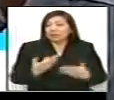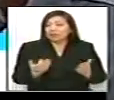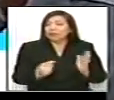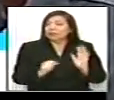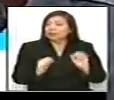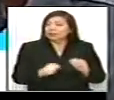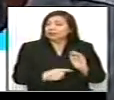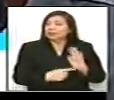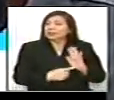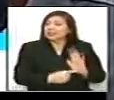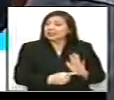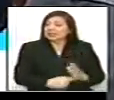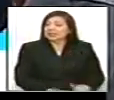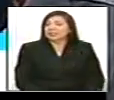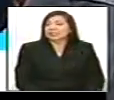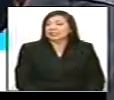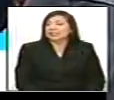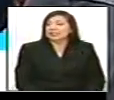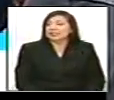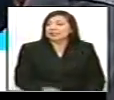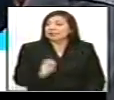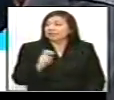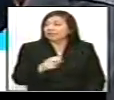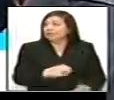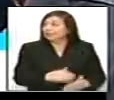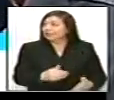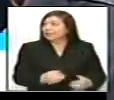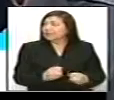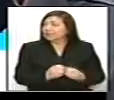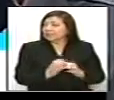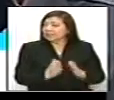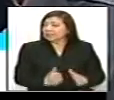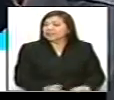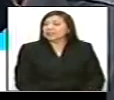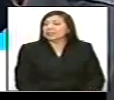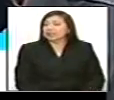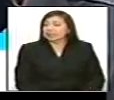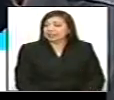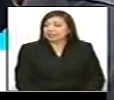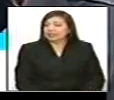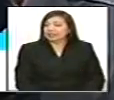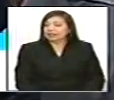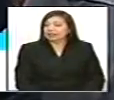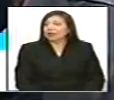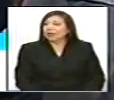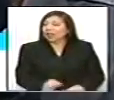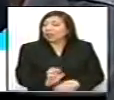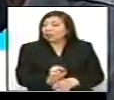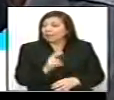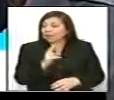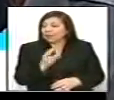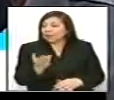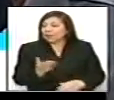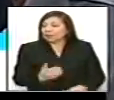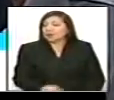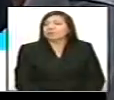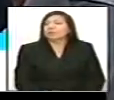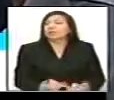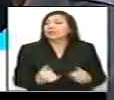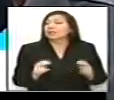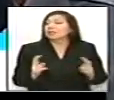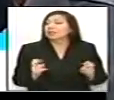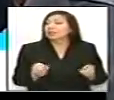se presenta minería informal en la línea de frontera Ecuador, Perú, esos